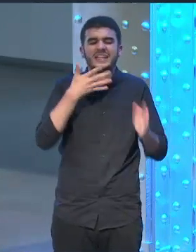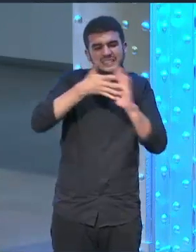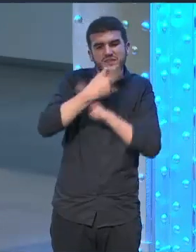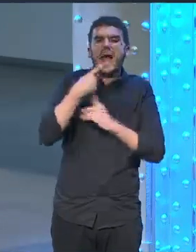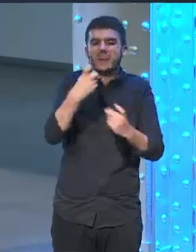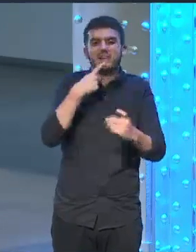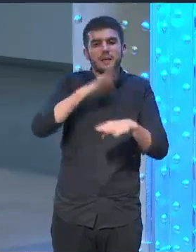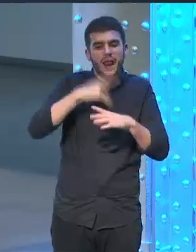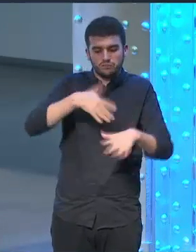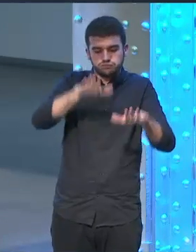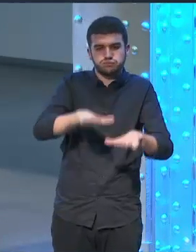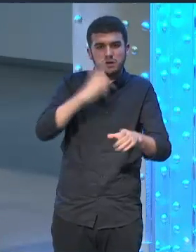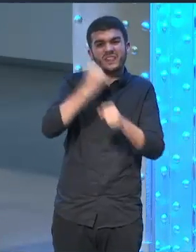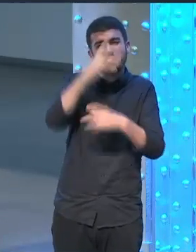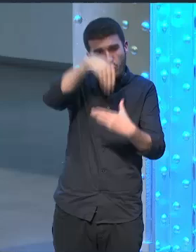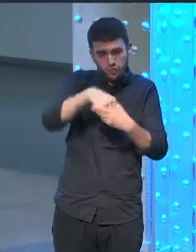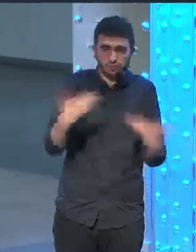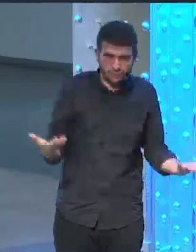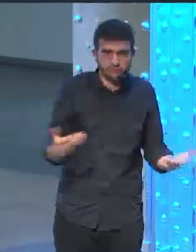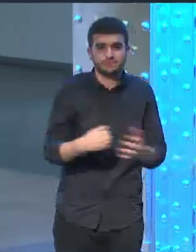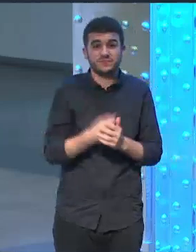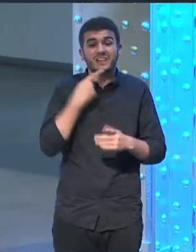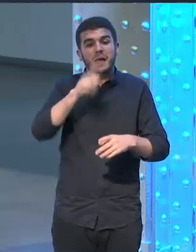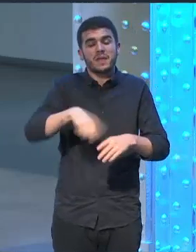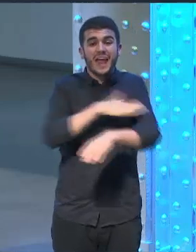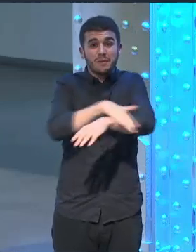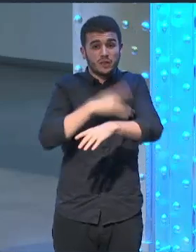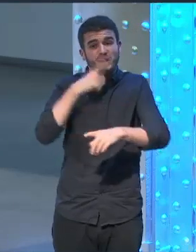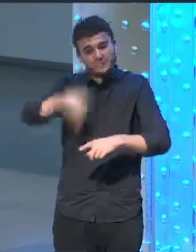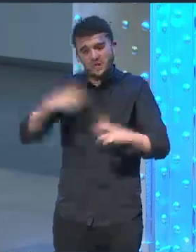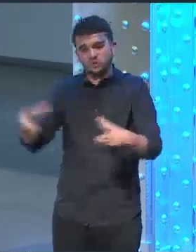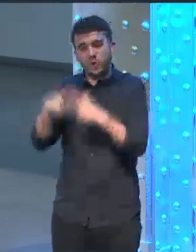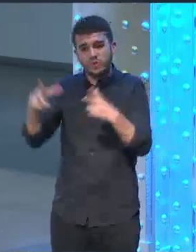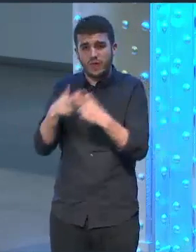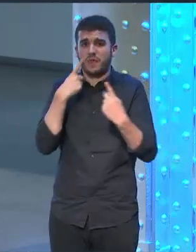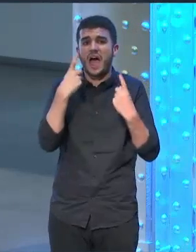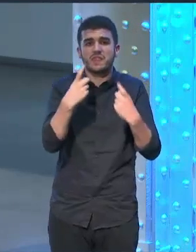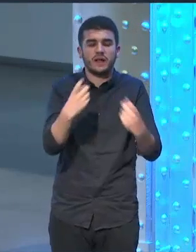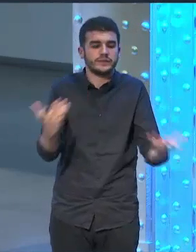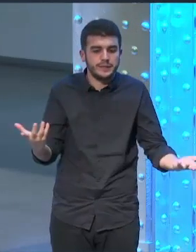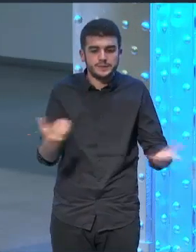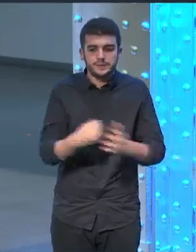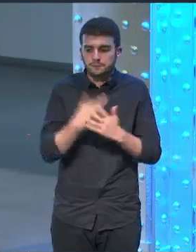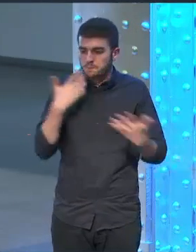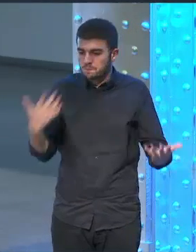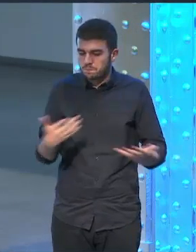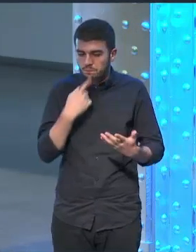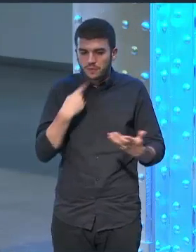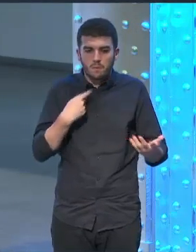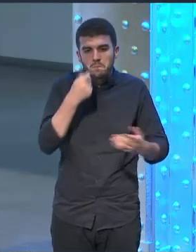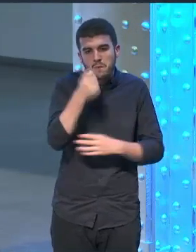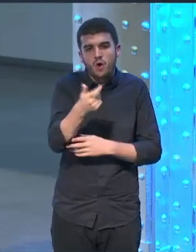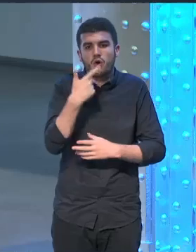retenerlas, ¿no? Y bueno, pues la administración y la sociedad también debería, en este caso, poner sobre la